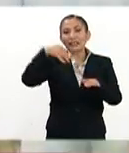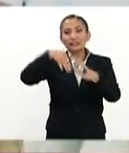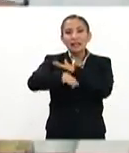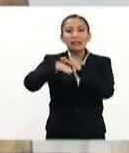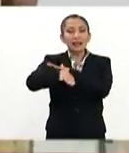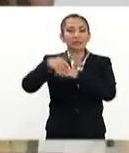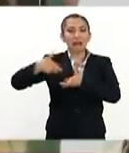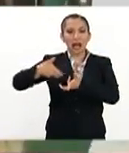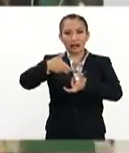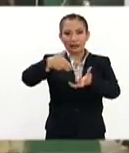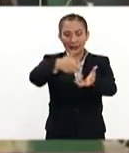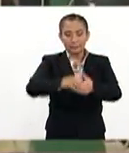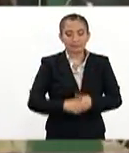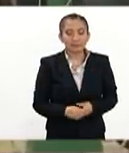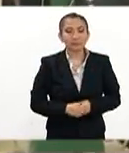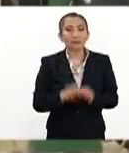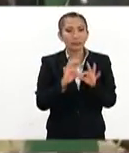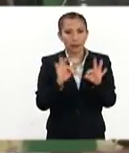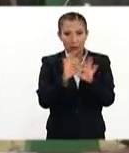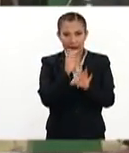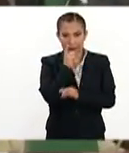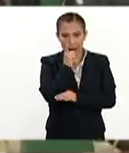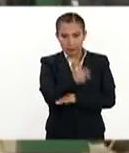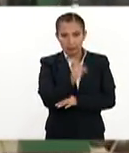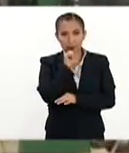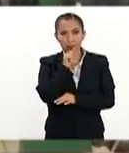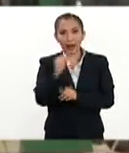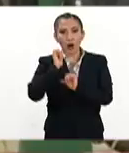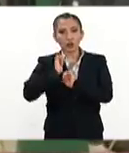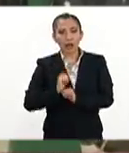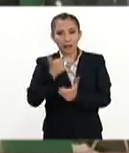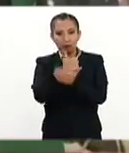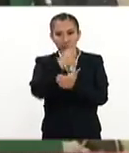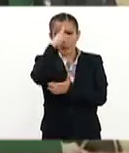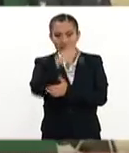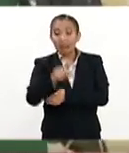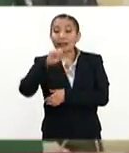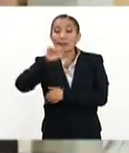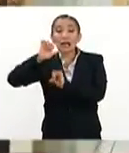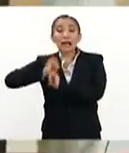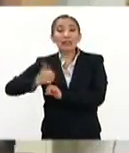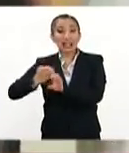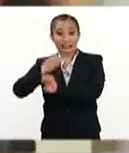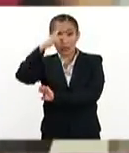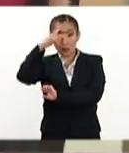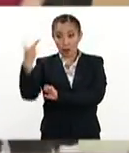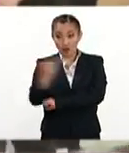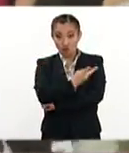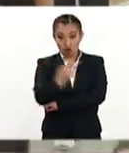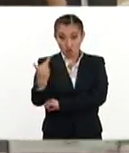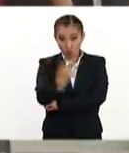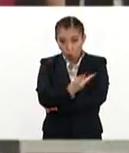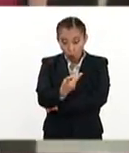accesos carreteros. Es importante resaltar que tanto autoridades de la Ciudad de México como autoridades del Estado de México,